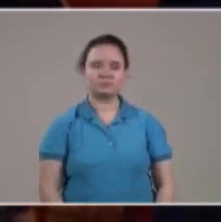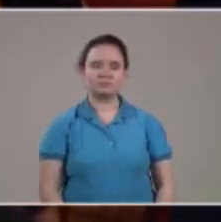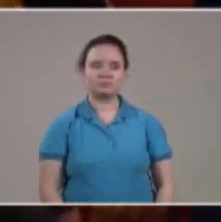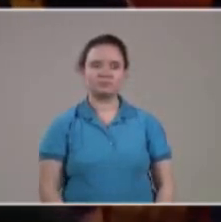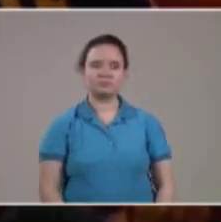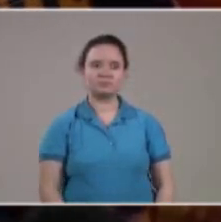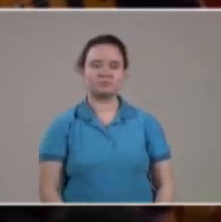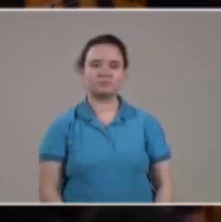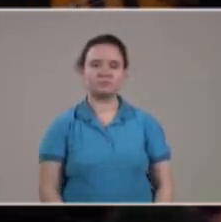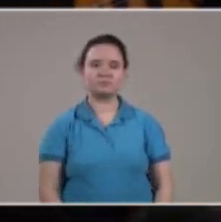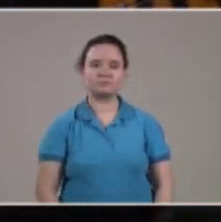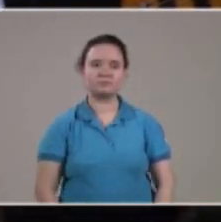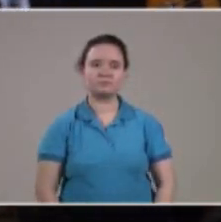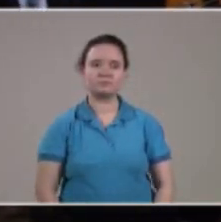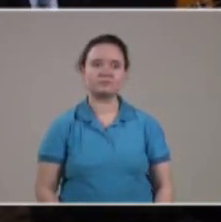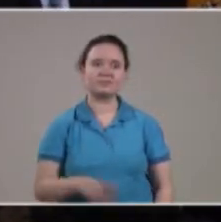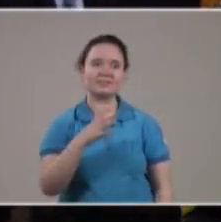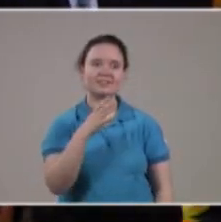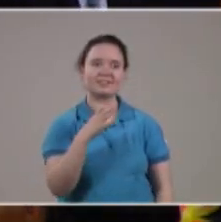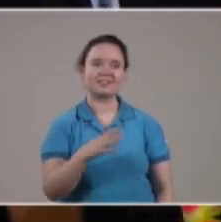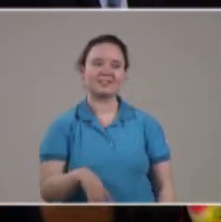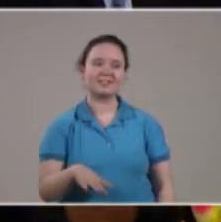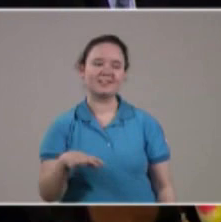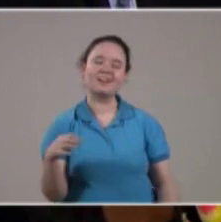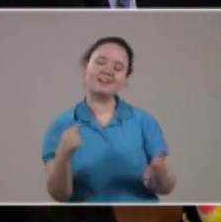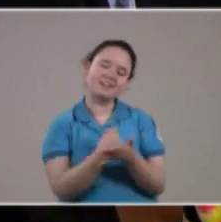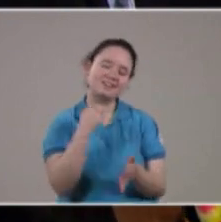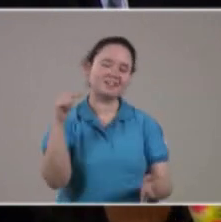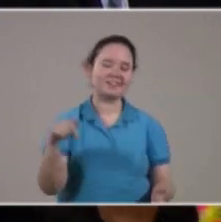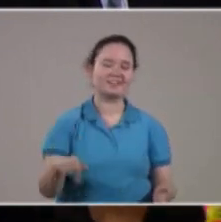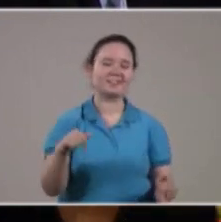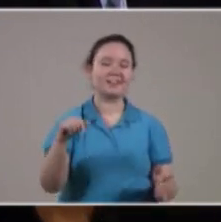lamento que esto haya pasado en el tercer culto,